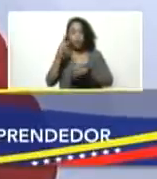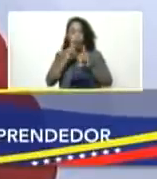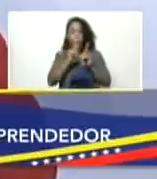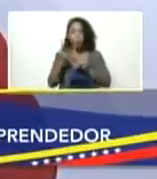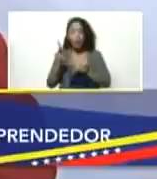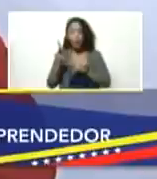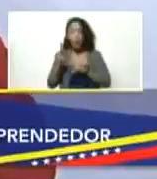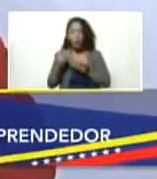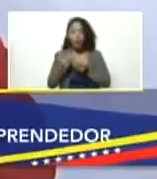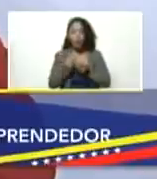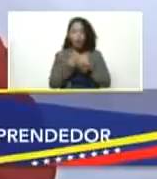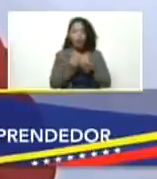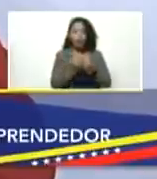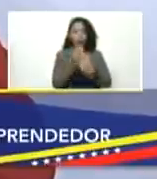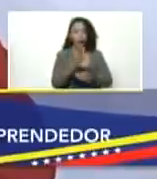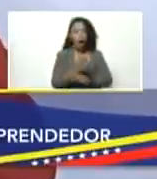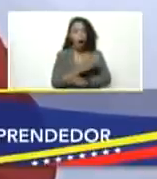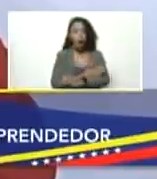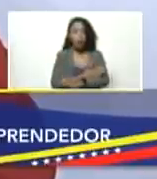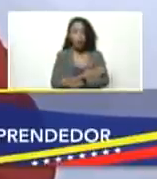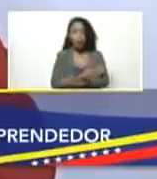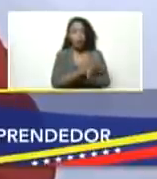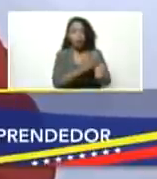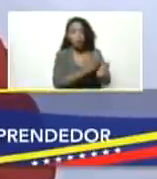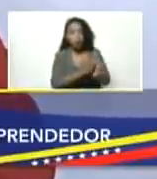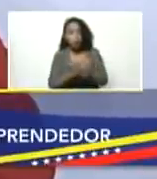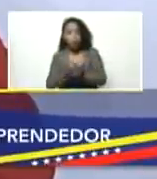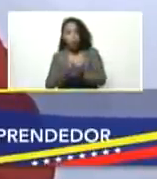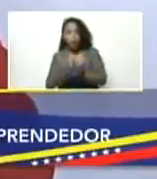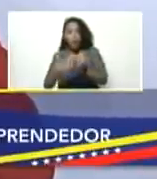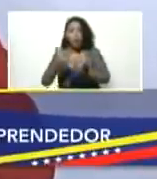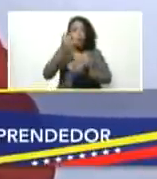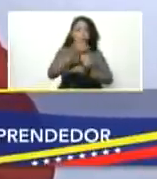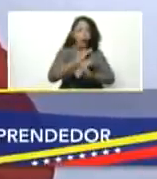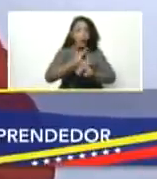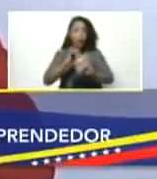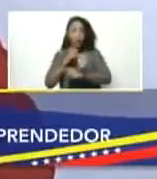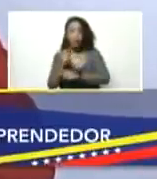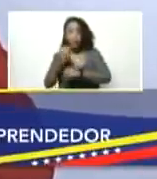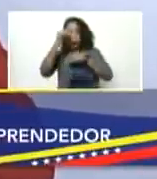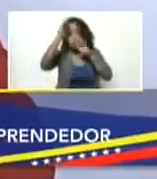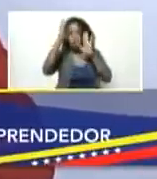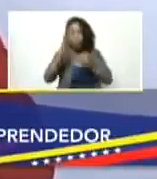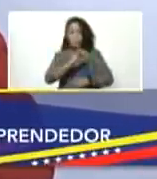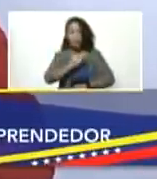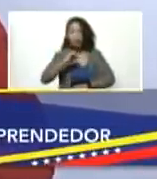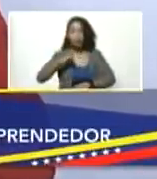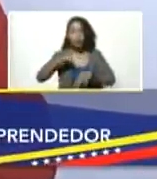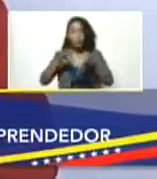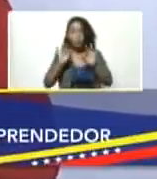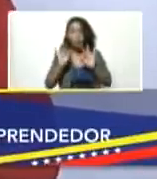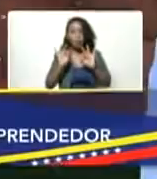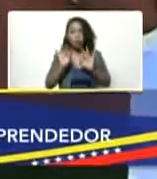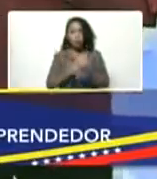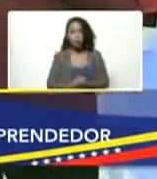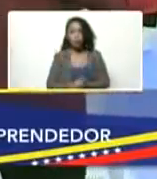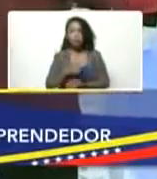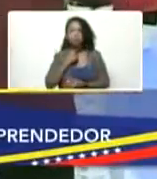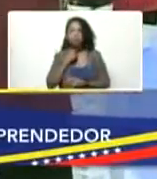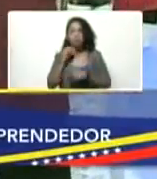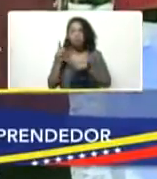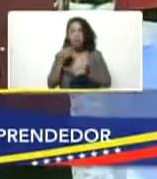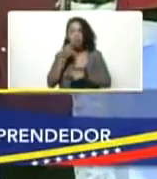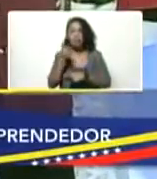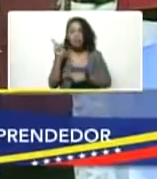Es un acompañamiento antes, durante y después el financiamiento con una atención personalizada y especializada. Me gusta eso que acaba de